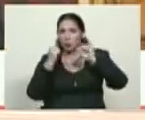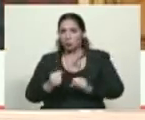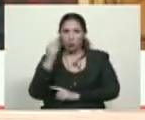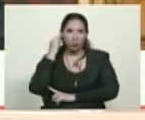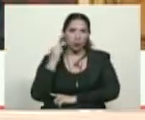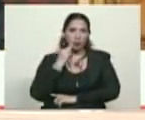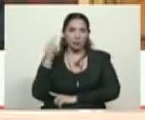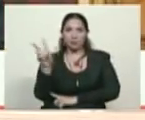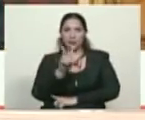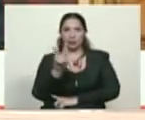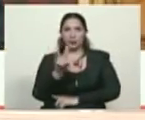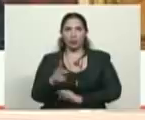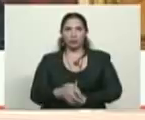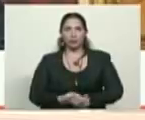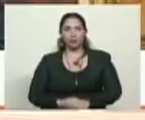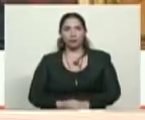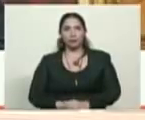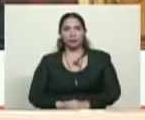Venezuela, una vez más.